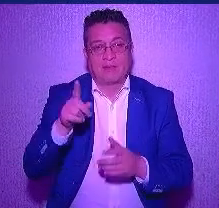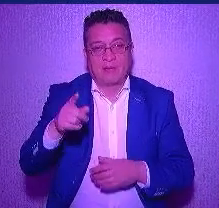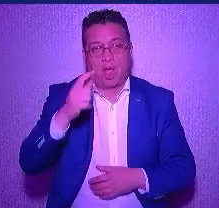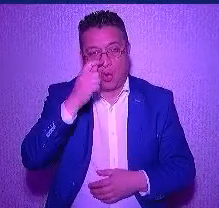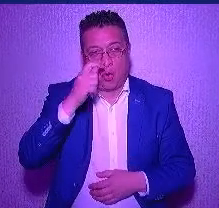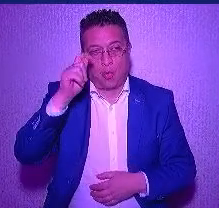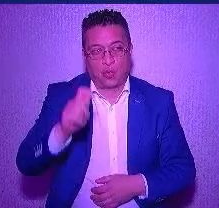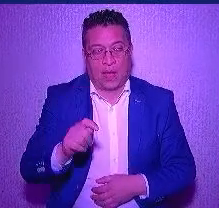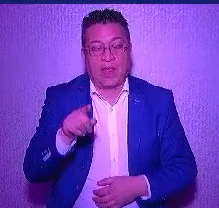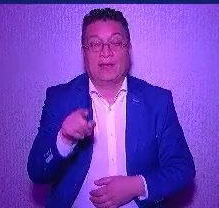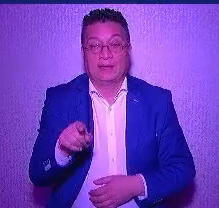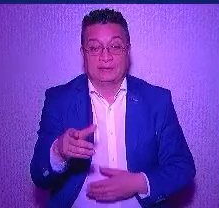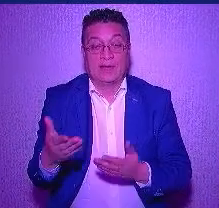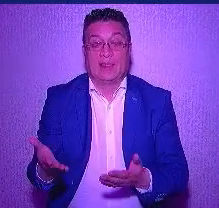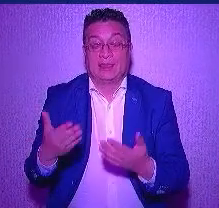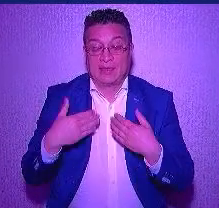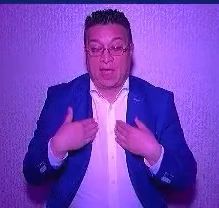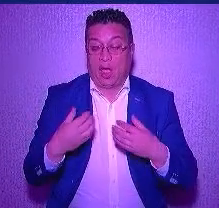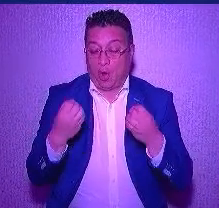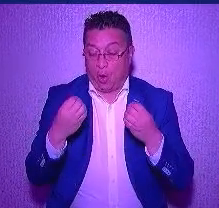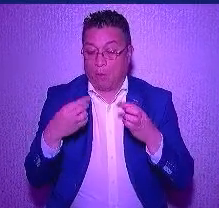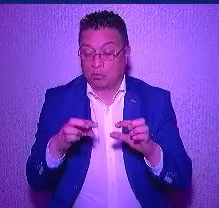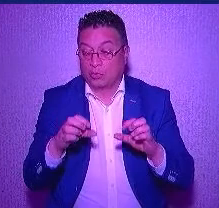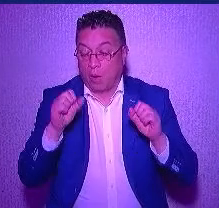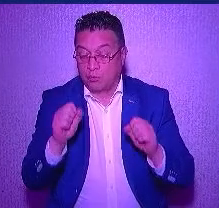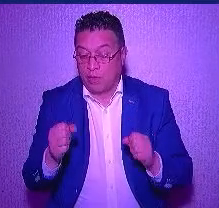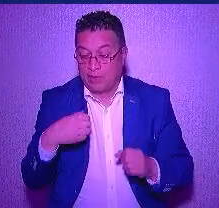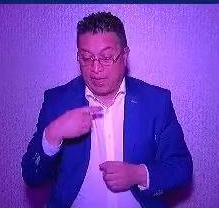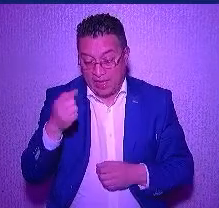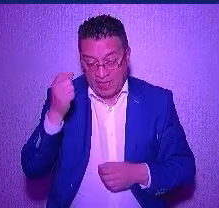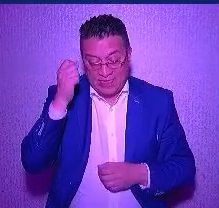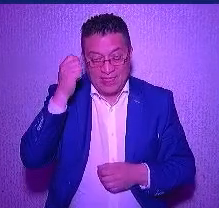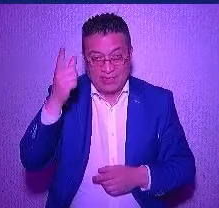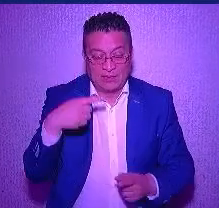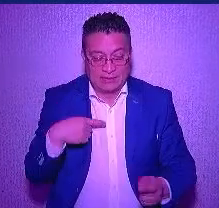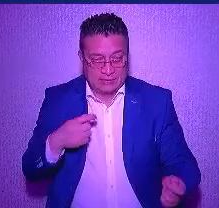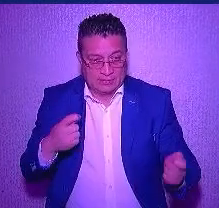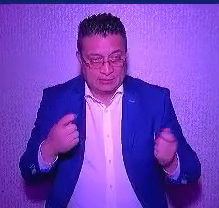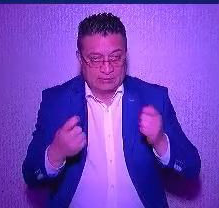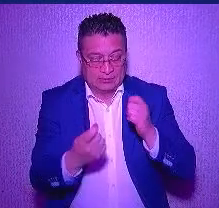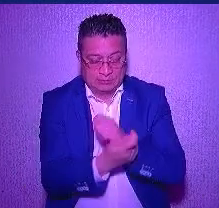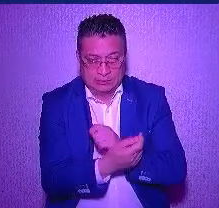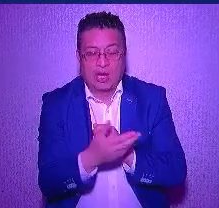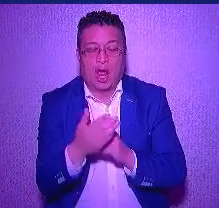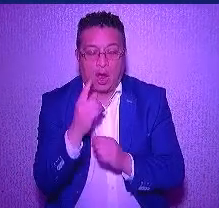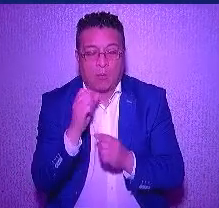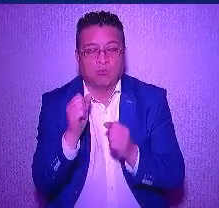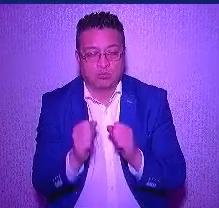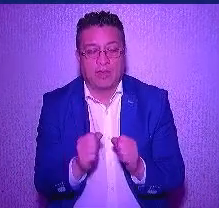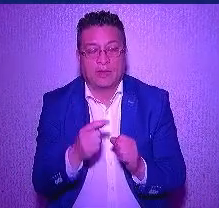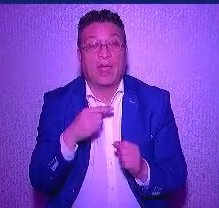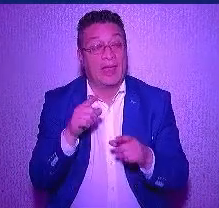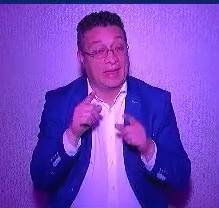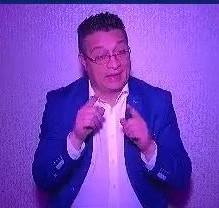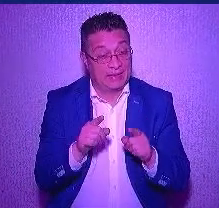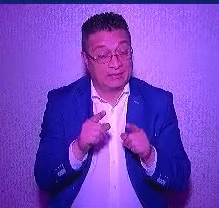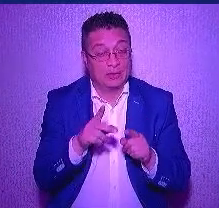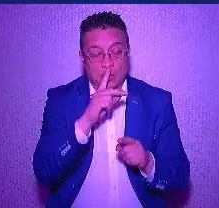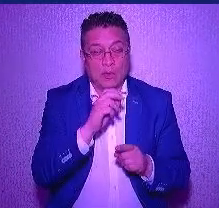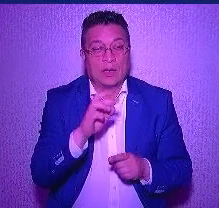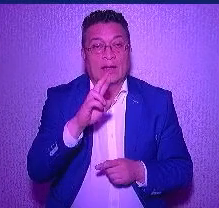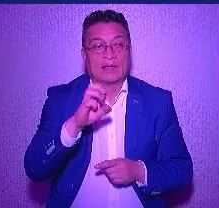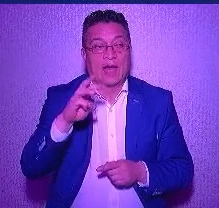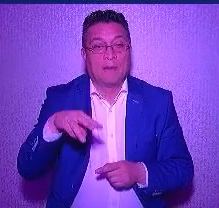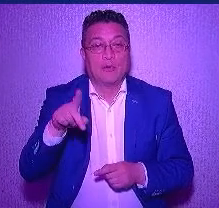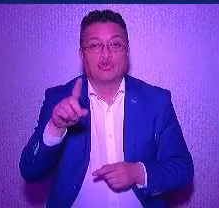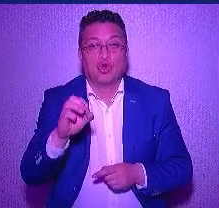eso también nos genera una oportunidad única de entender cómo las transiciones entre los ataques suceden un ejemplo de eso son como el ramsonware como el